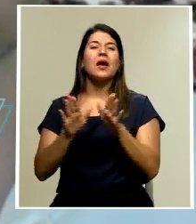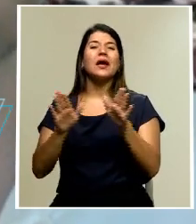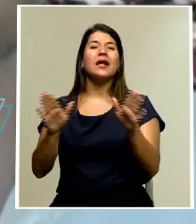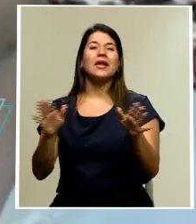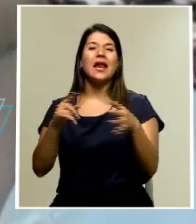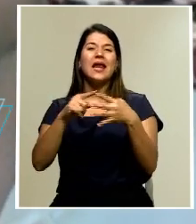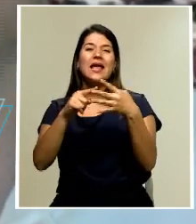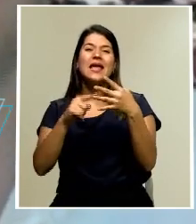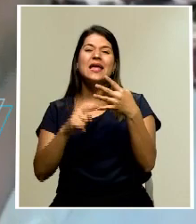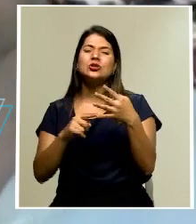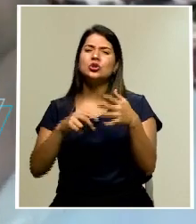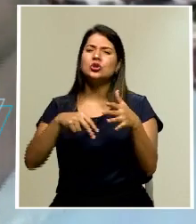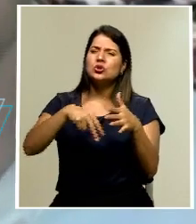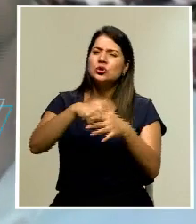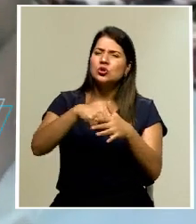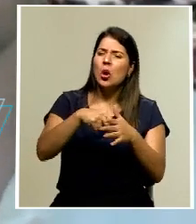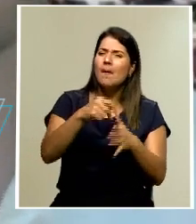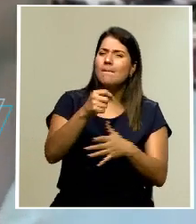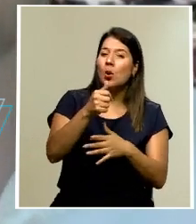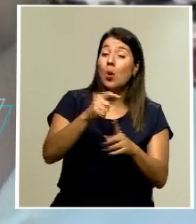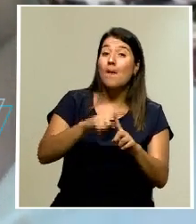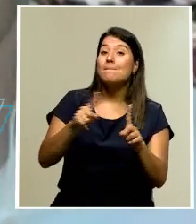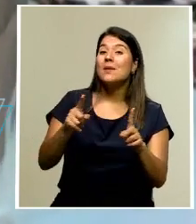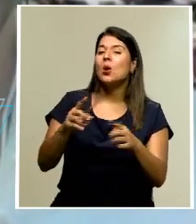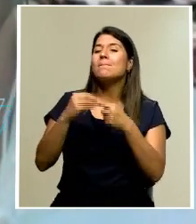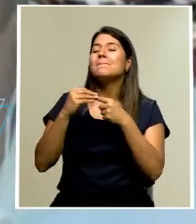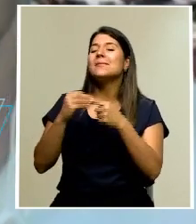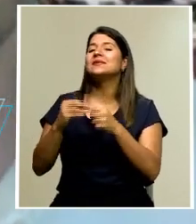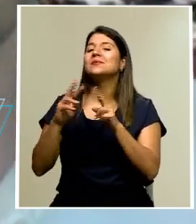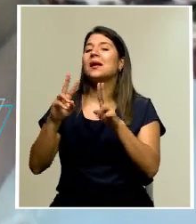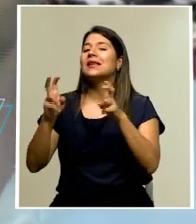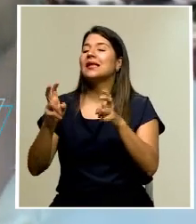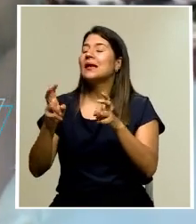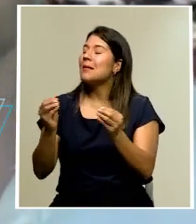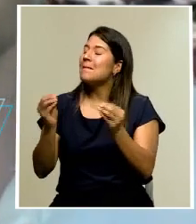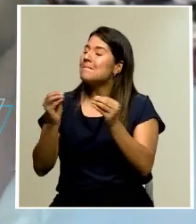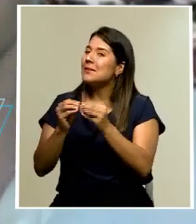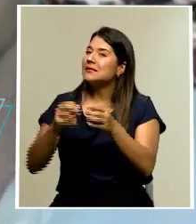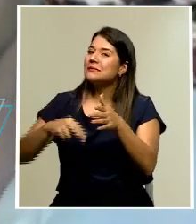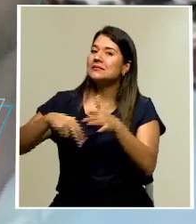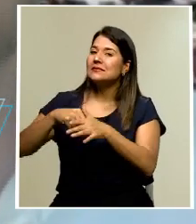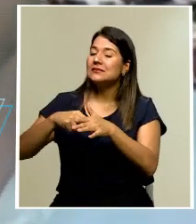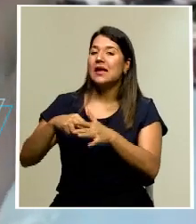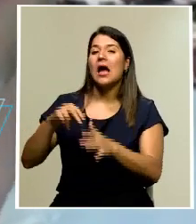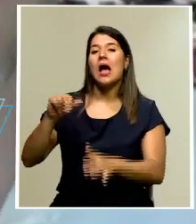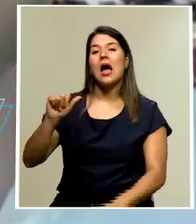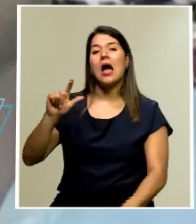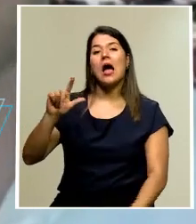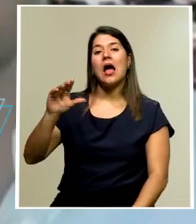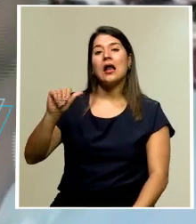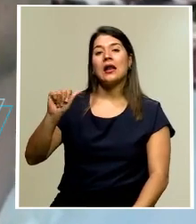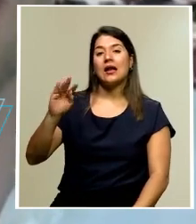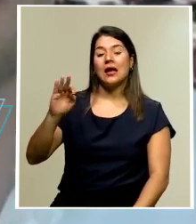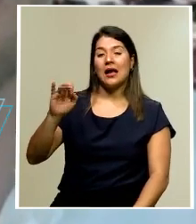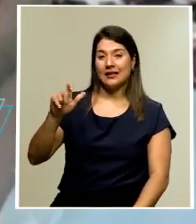son los lastres menores. El tema de Alcatel es el que sigue siéndole un lastre más importante, especialmente para las poblaciones